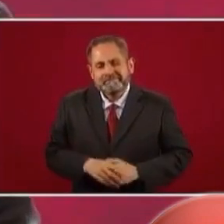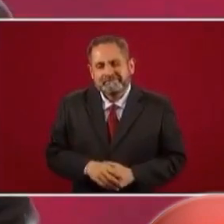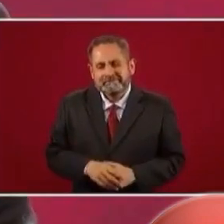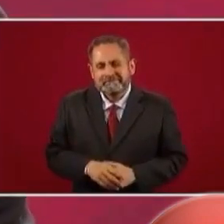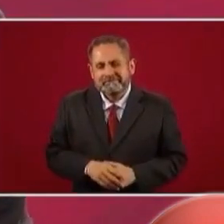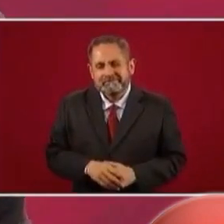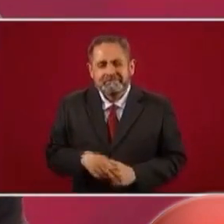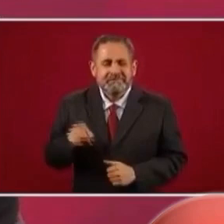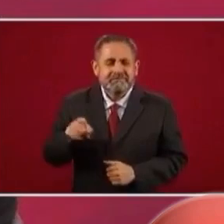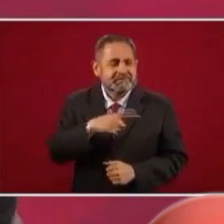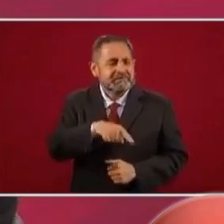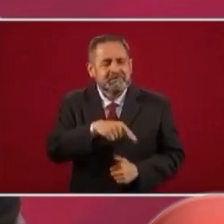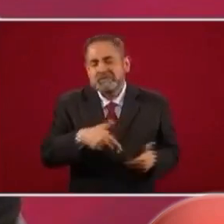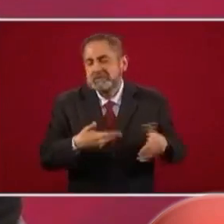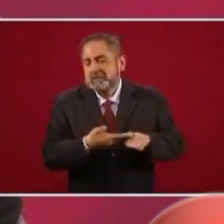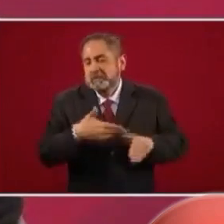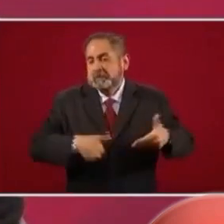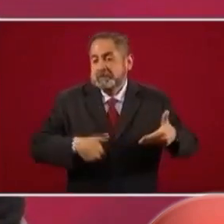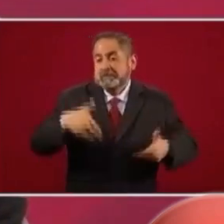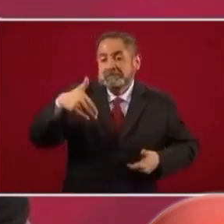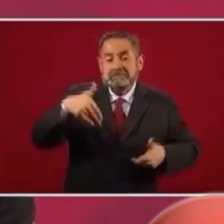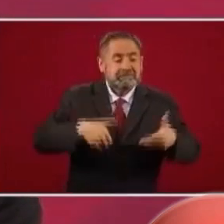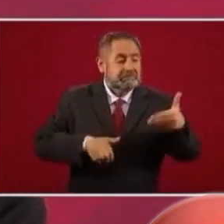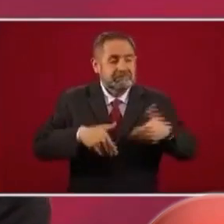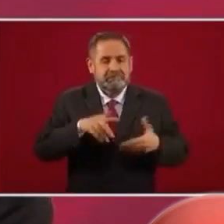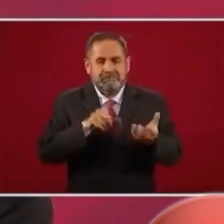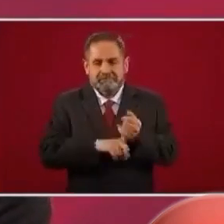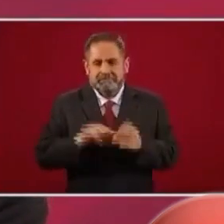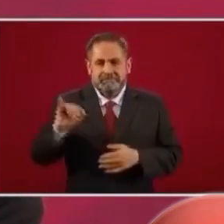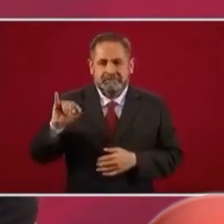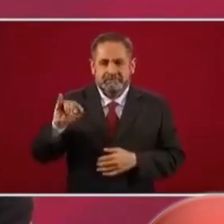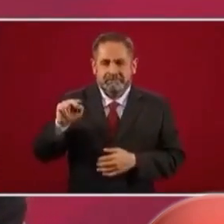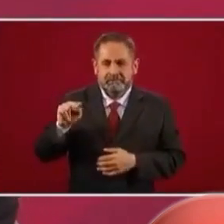Están muy molestos los de el INE.